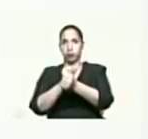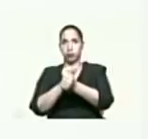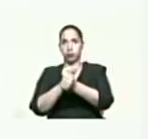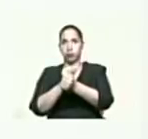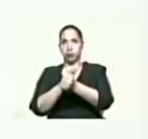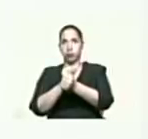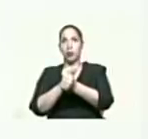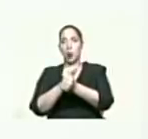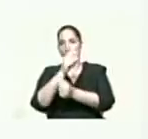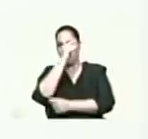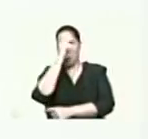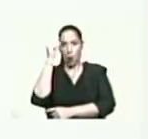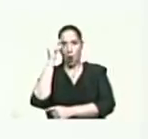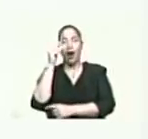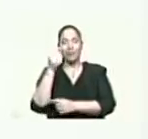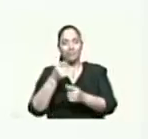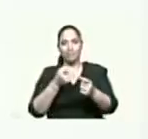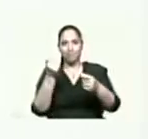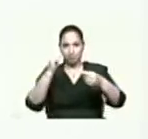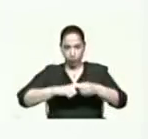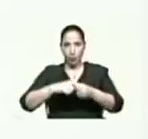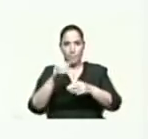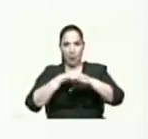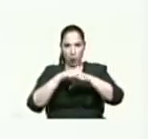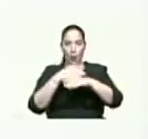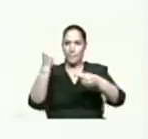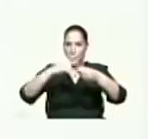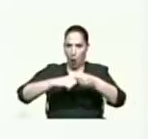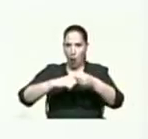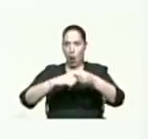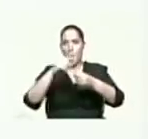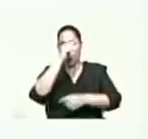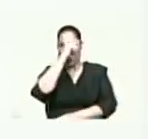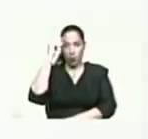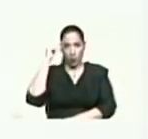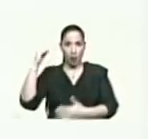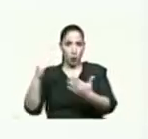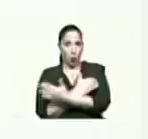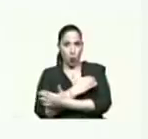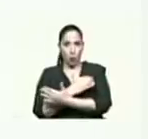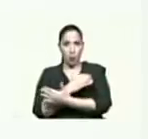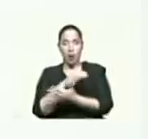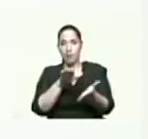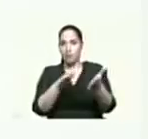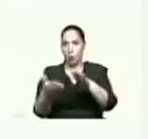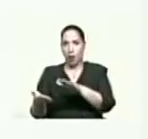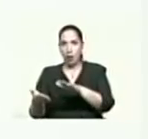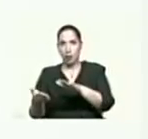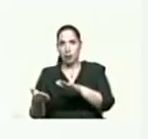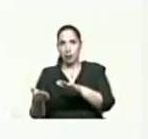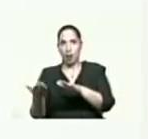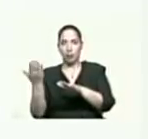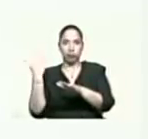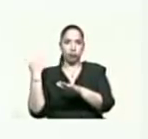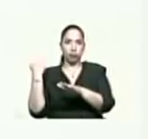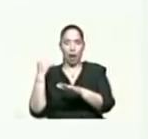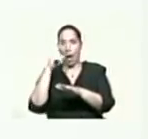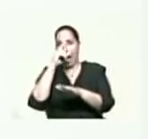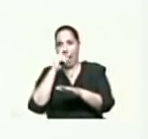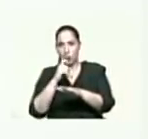Julio Borges para el golpe de Estado y para el magnicidio desde el año